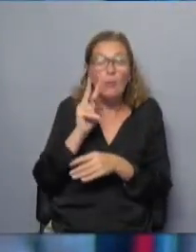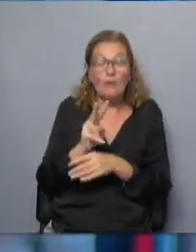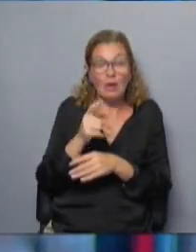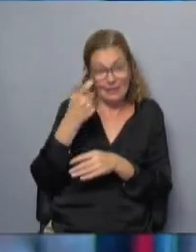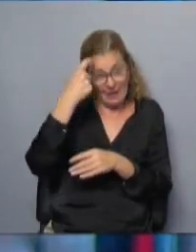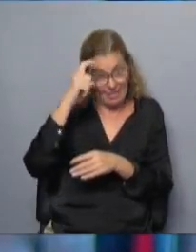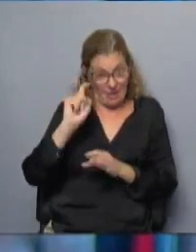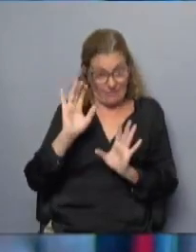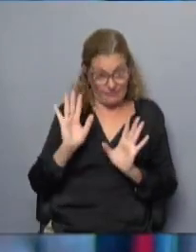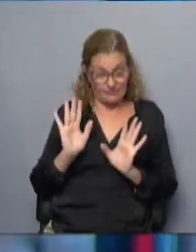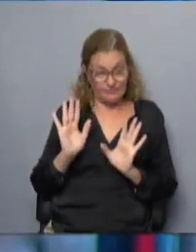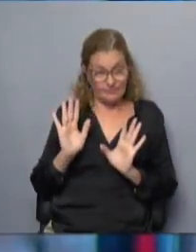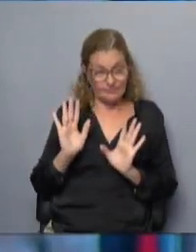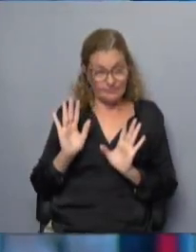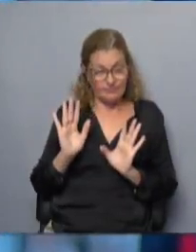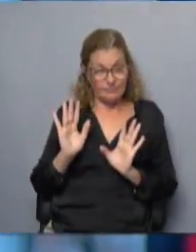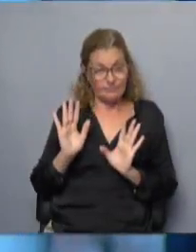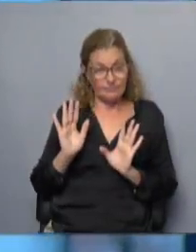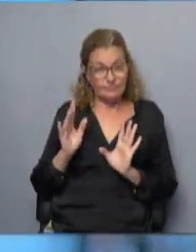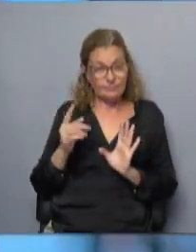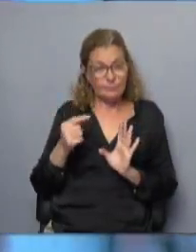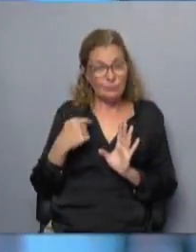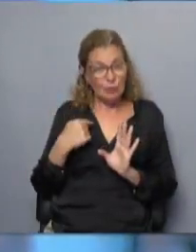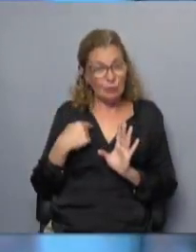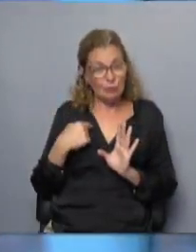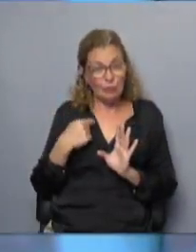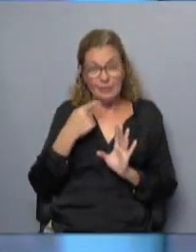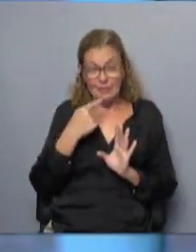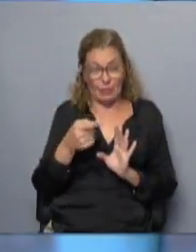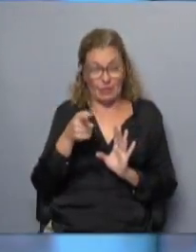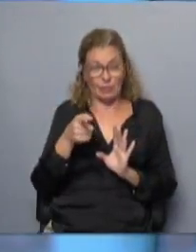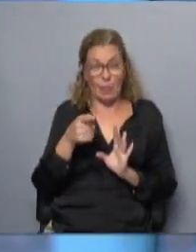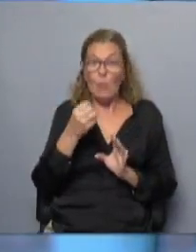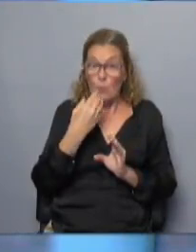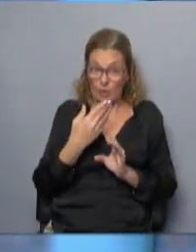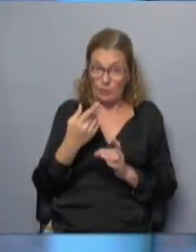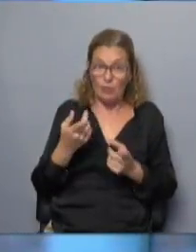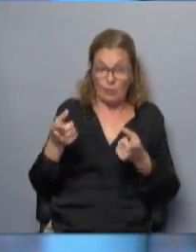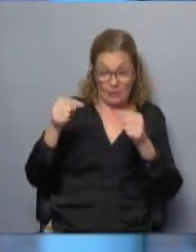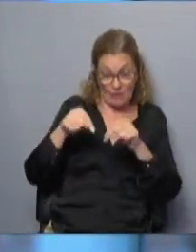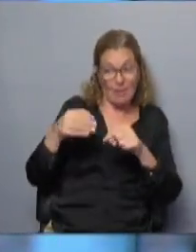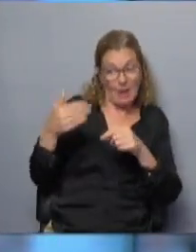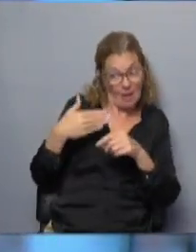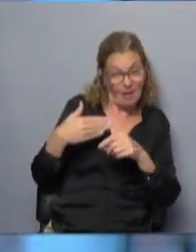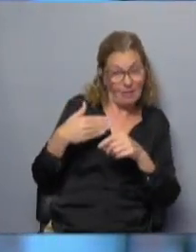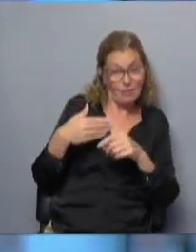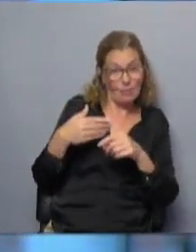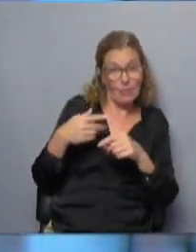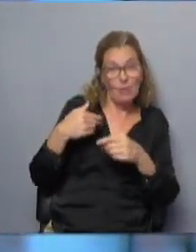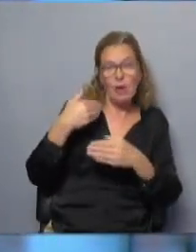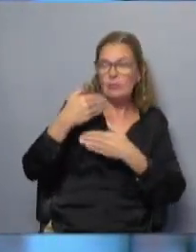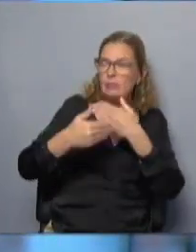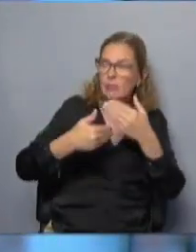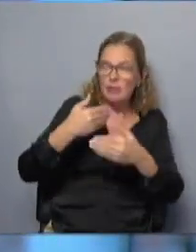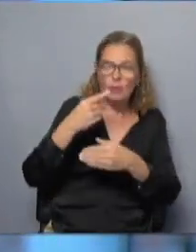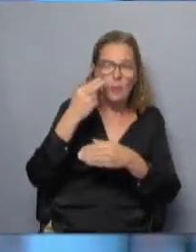ideología oyó el convenzo que es bueno que venga para este lado y vamos a seguir con un problema